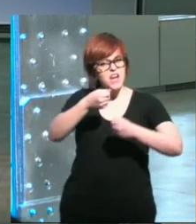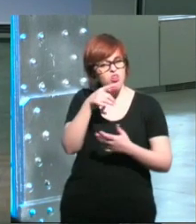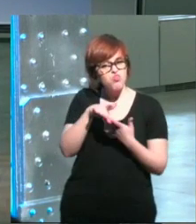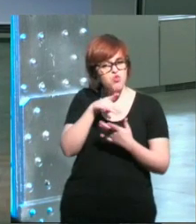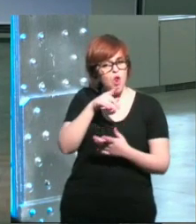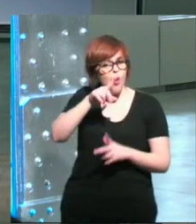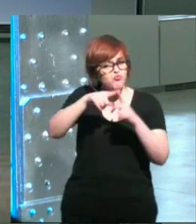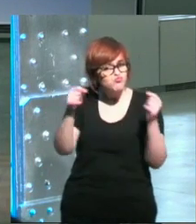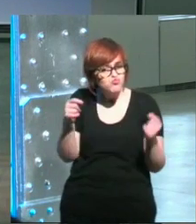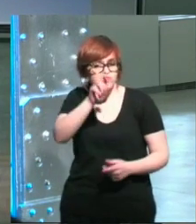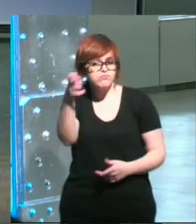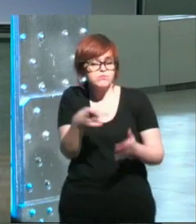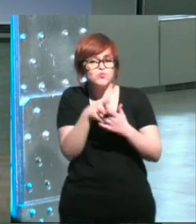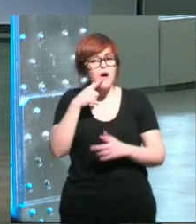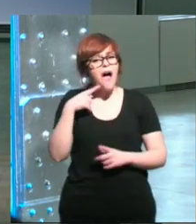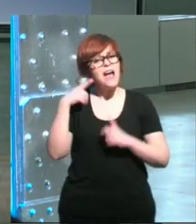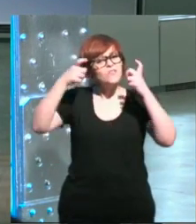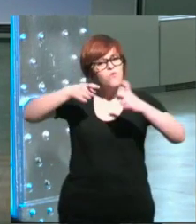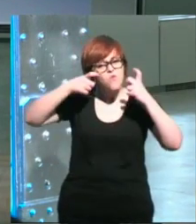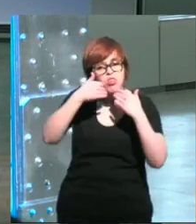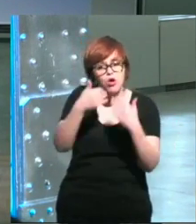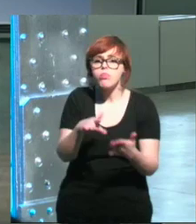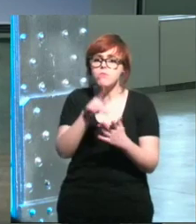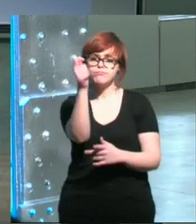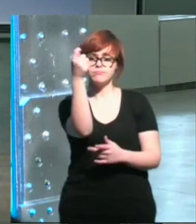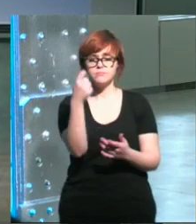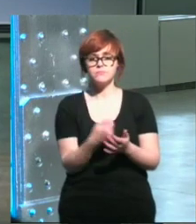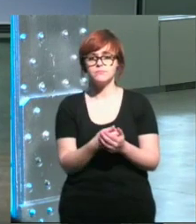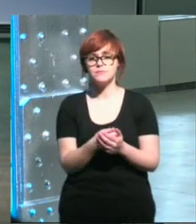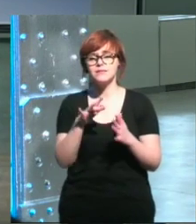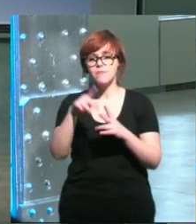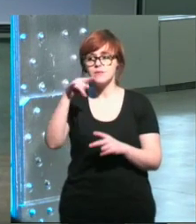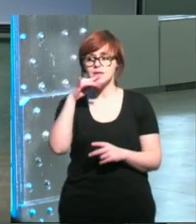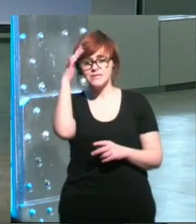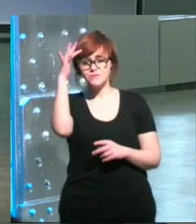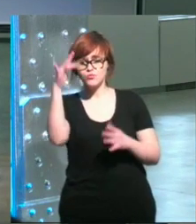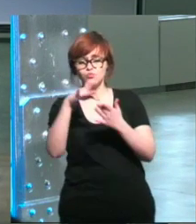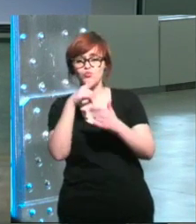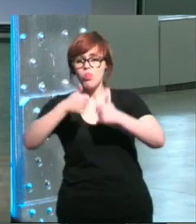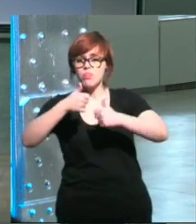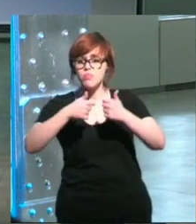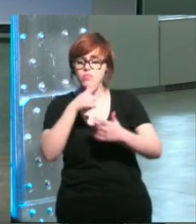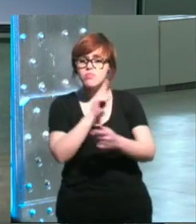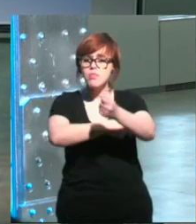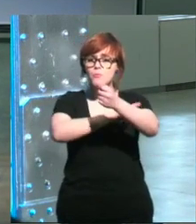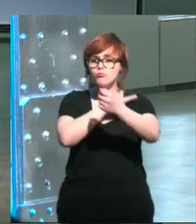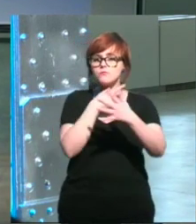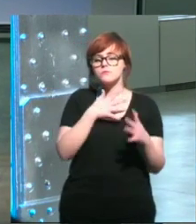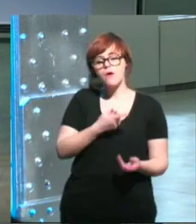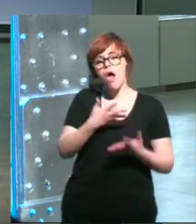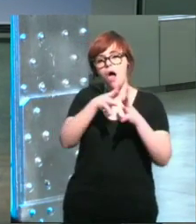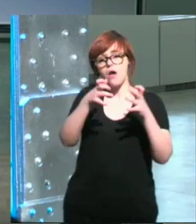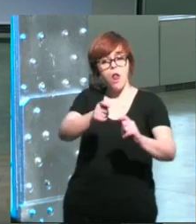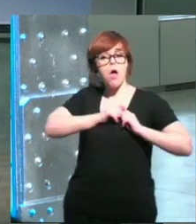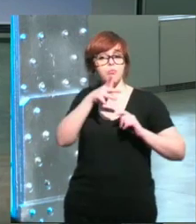han llegado a tenerlo todo. Inspiracional en el sentido de que te inspira a hacer deporte por ningún otro motivo de que porque deberías